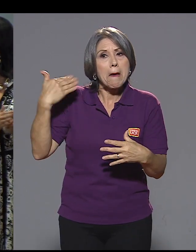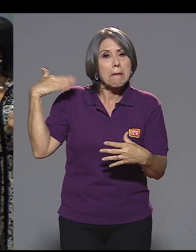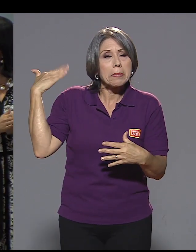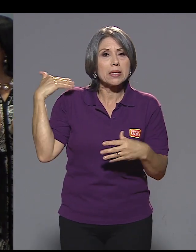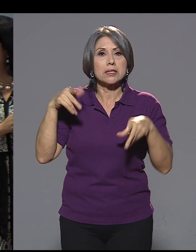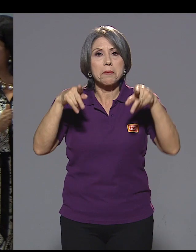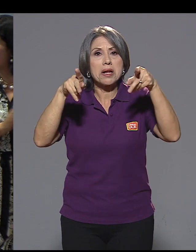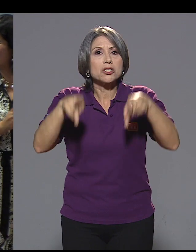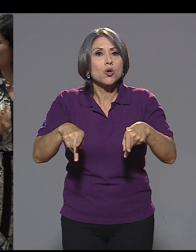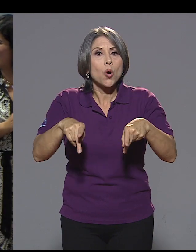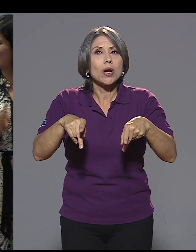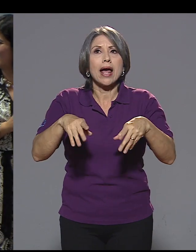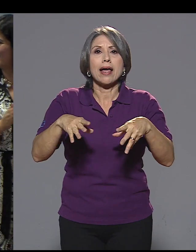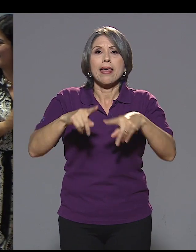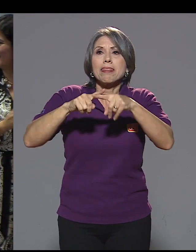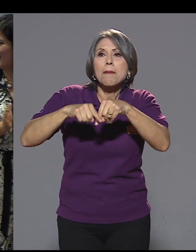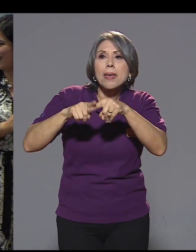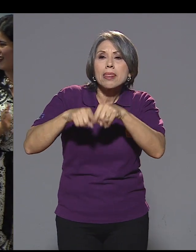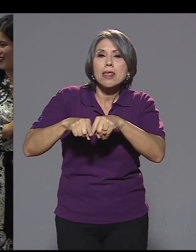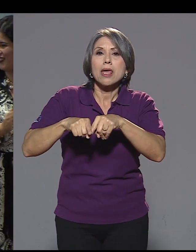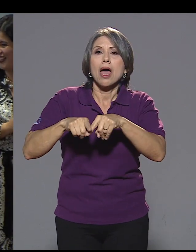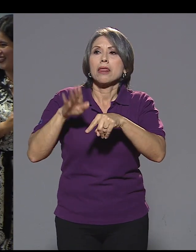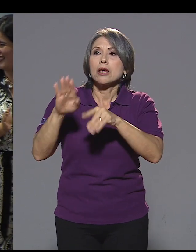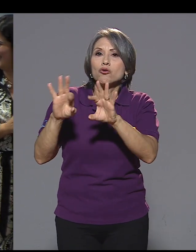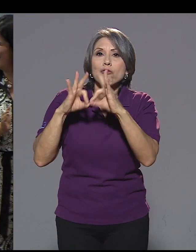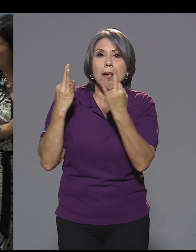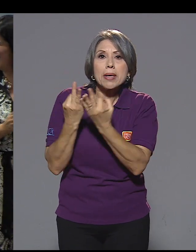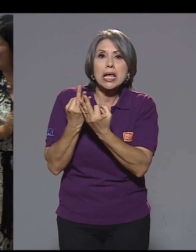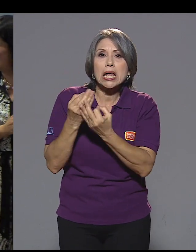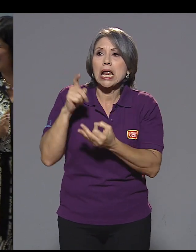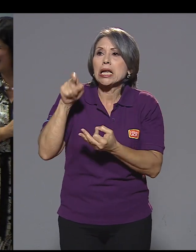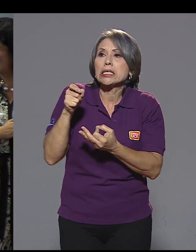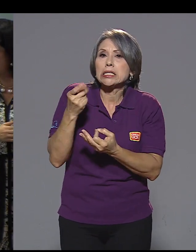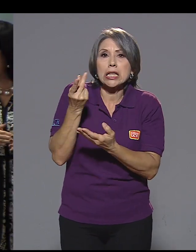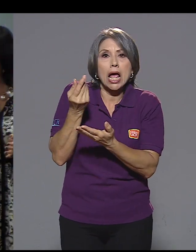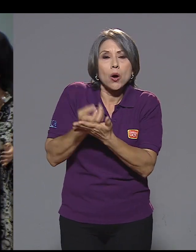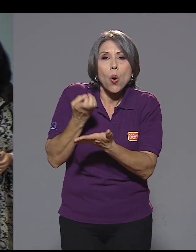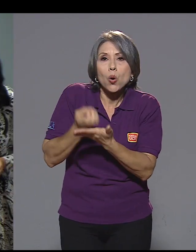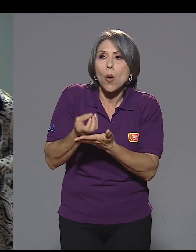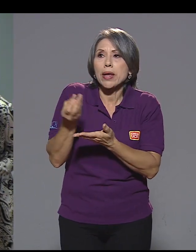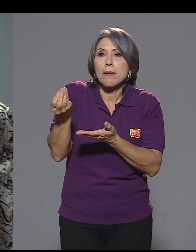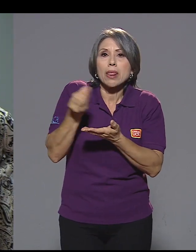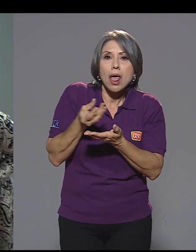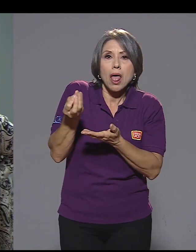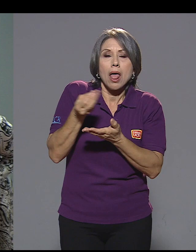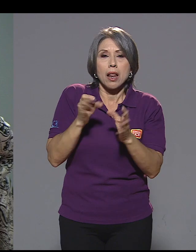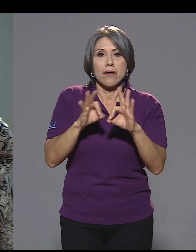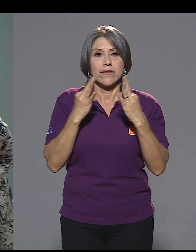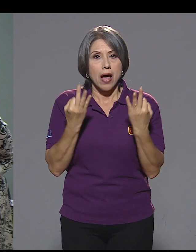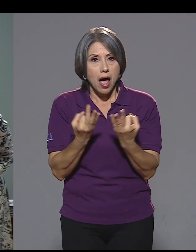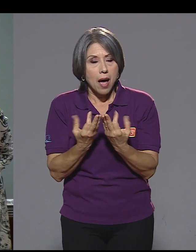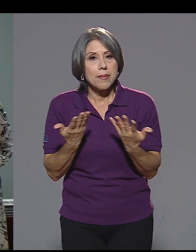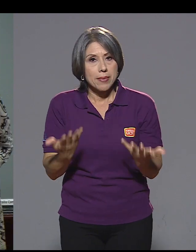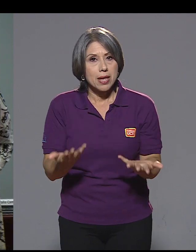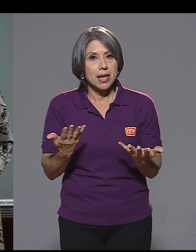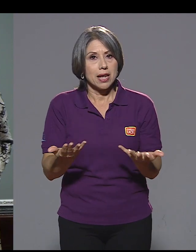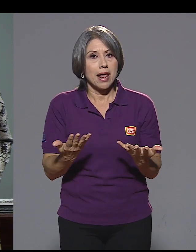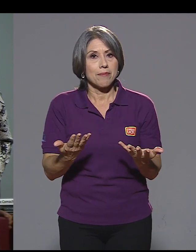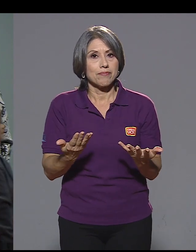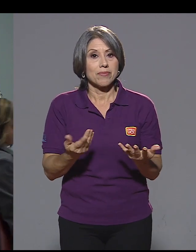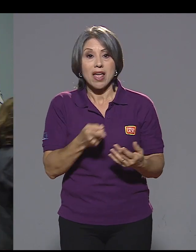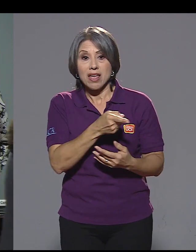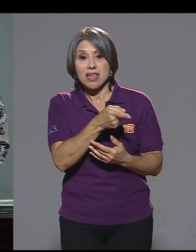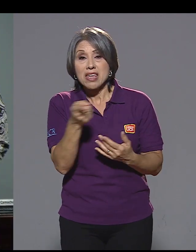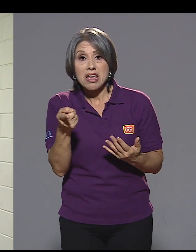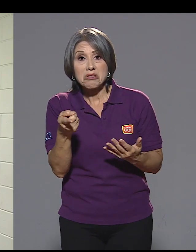una persona dependiente de su familia, económicamente hablando, y a nivel de